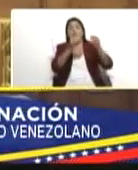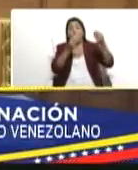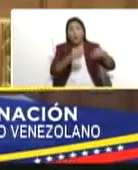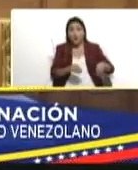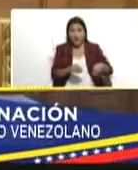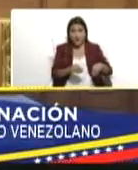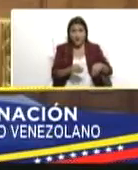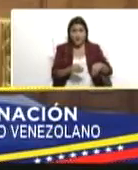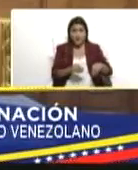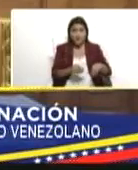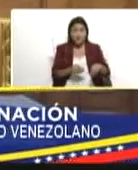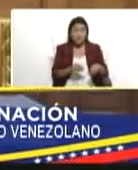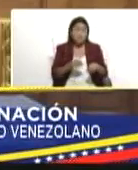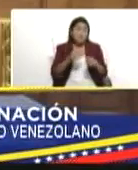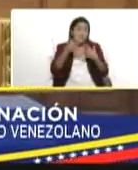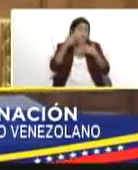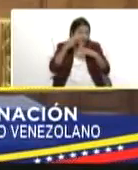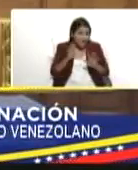es una